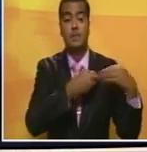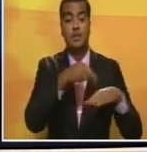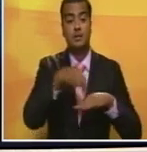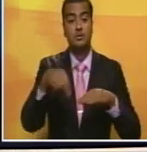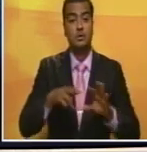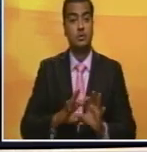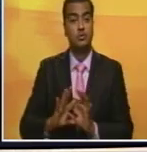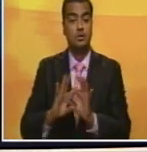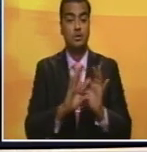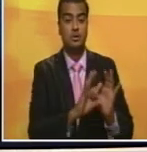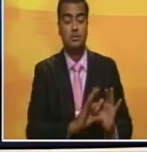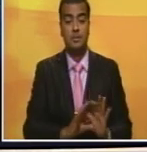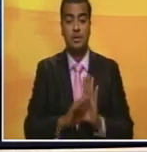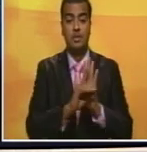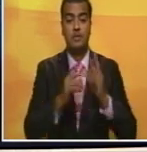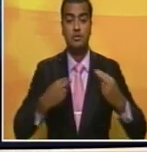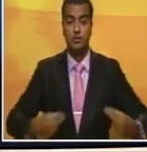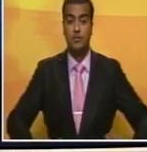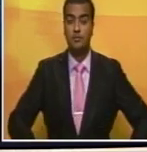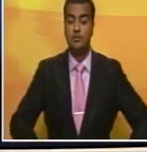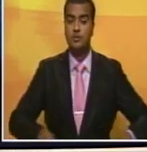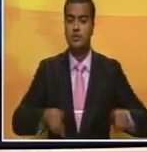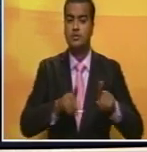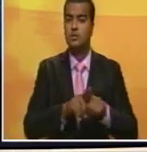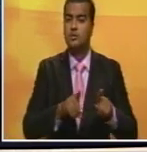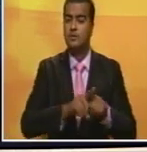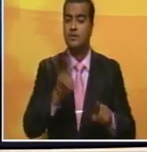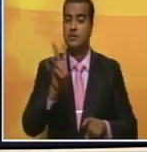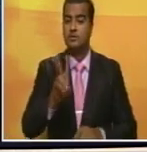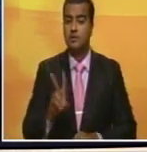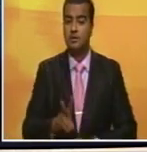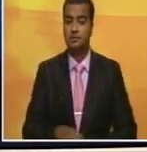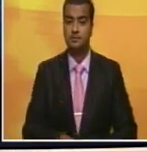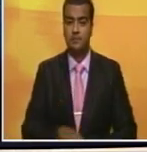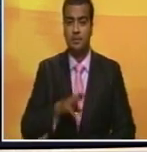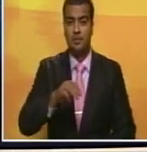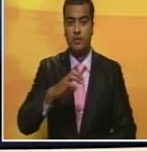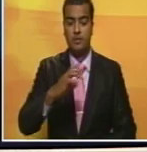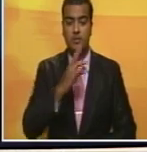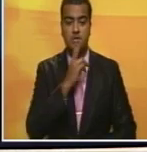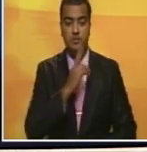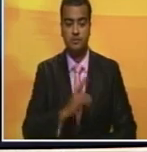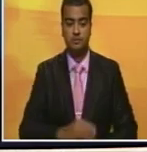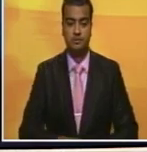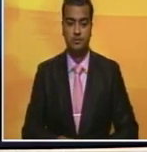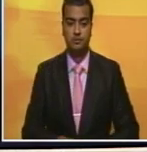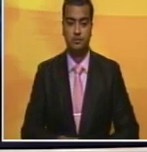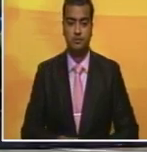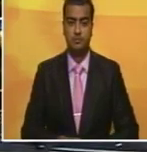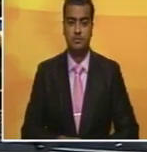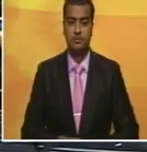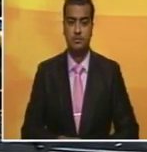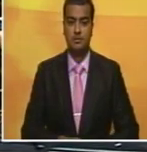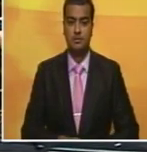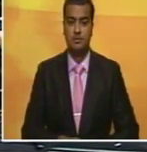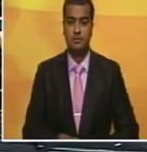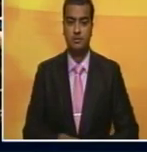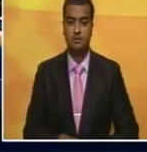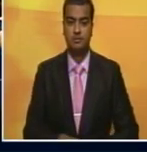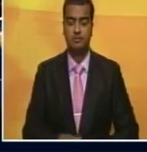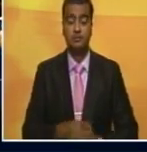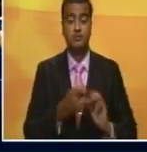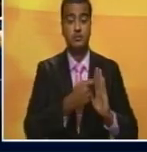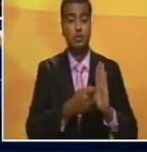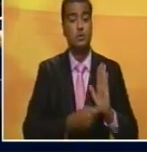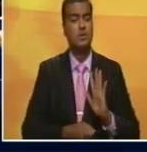Naciones Unidas para los Derechos Humanos sobre la situación en Venezuela. Manuel Covela nos ofrece los detalles. El